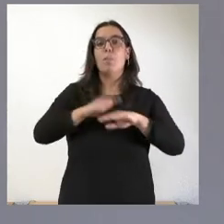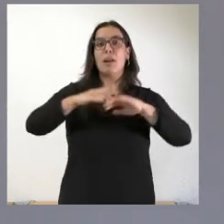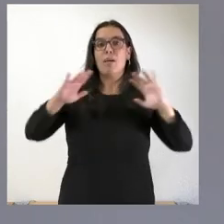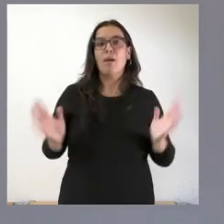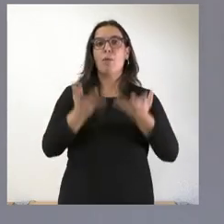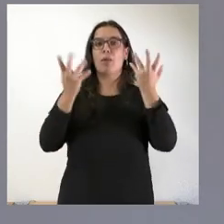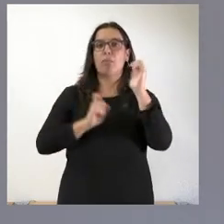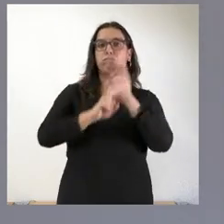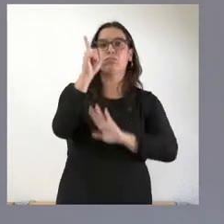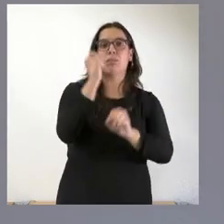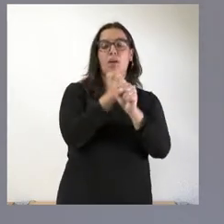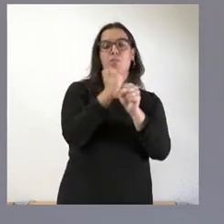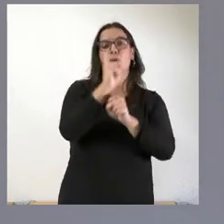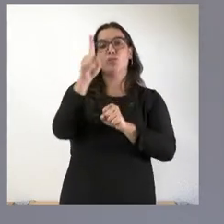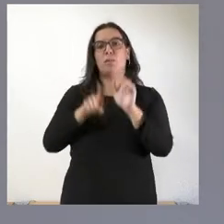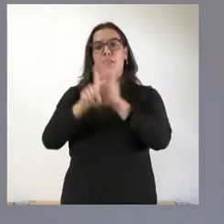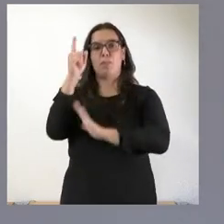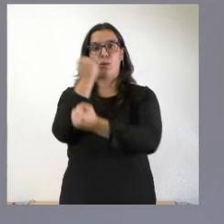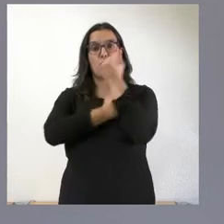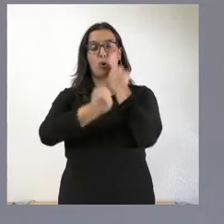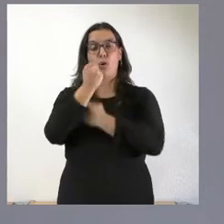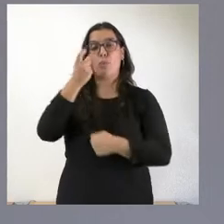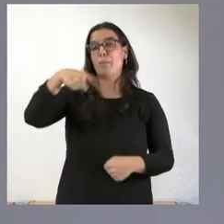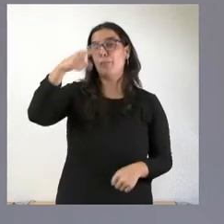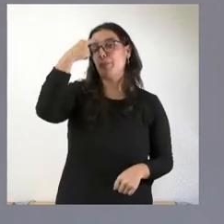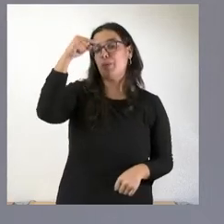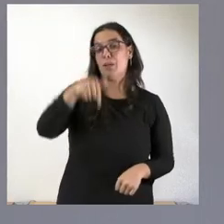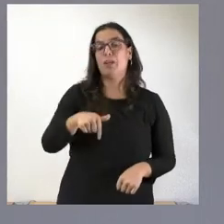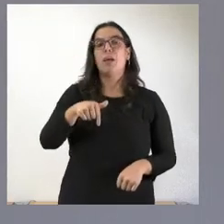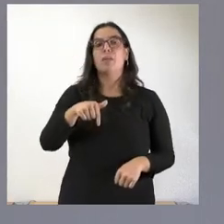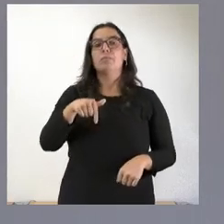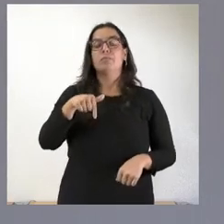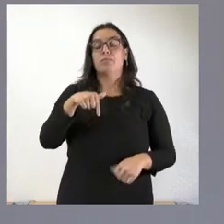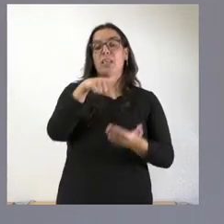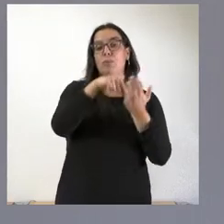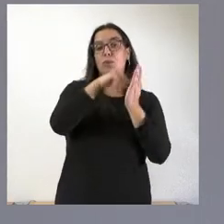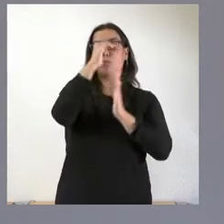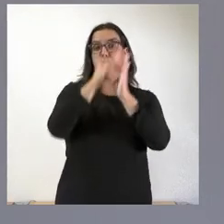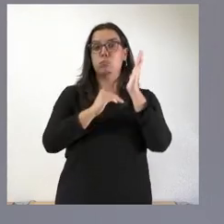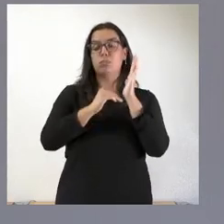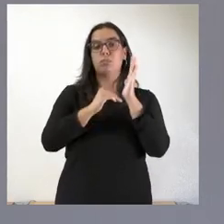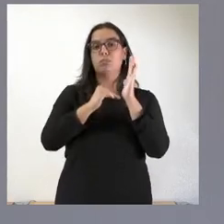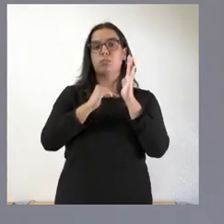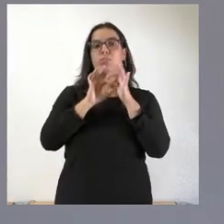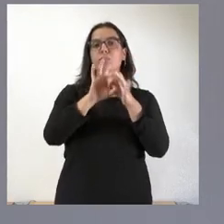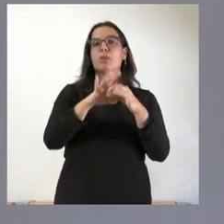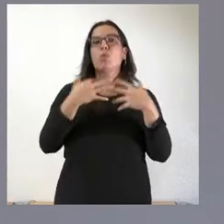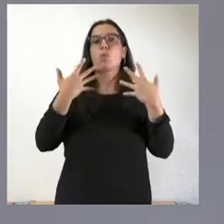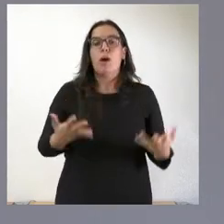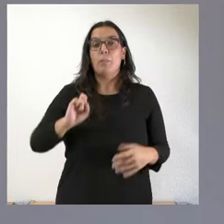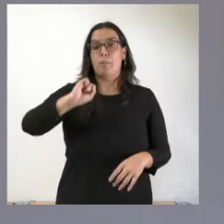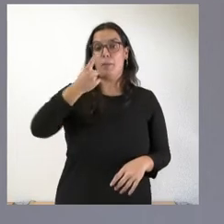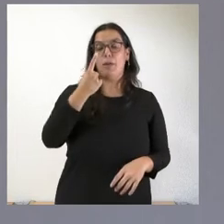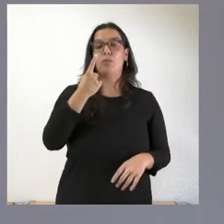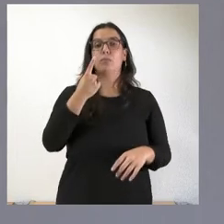crecimiento económico. Como ustedes saben, fundamentalmente la dirección de esta bajada de impuestos se concentra, por un lado, en la reducción